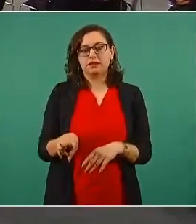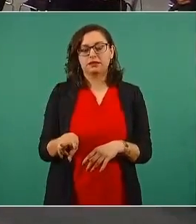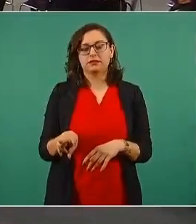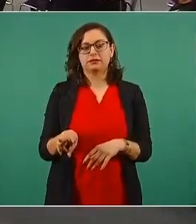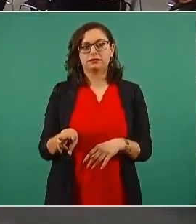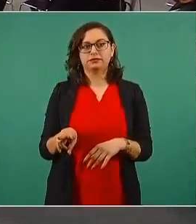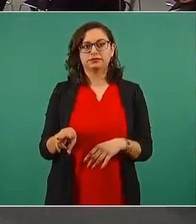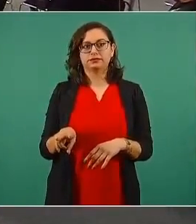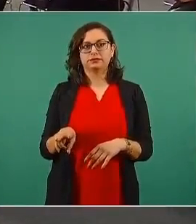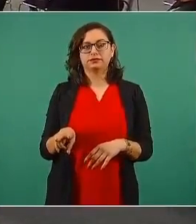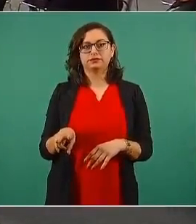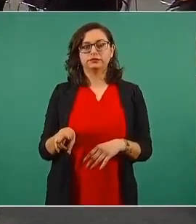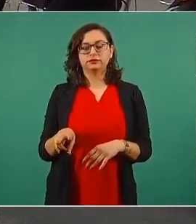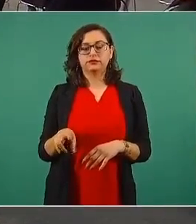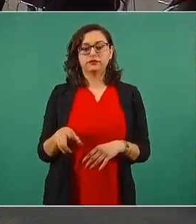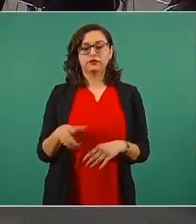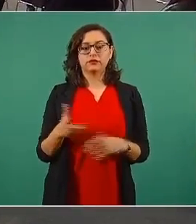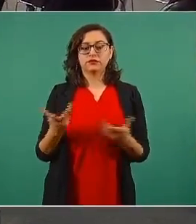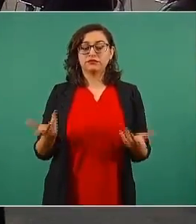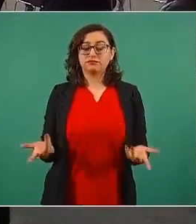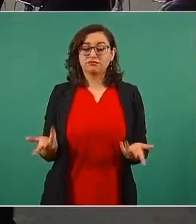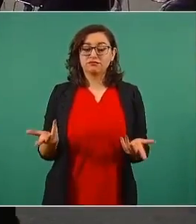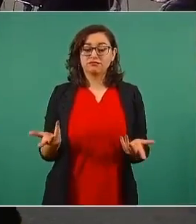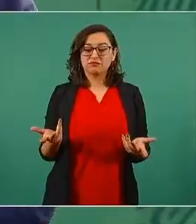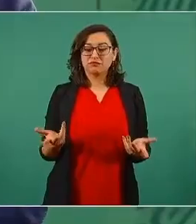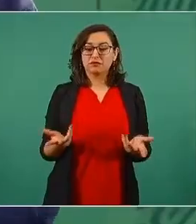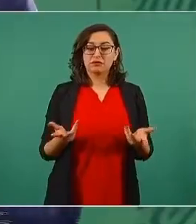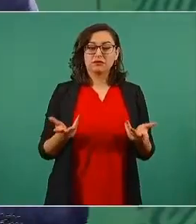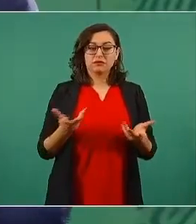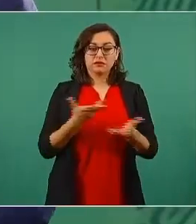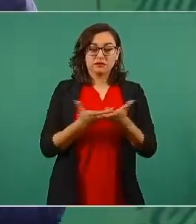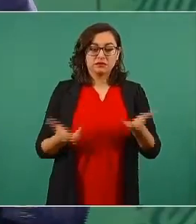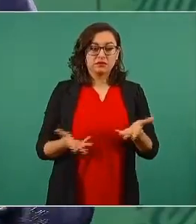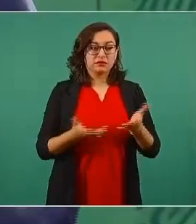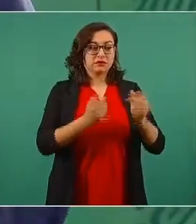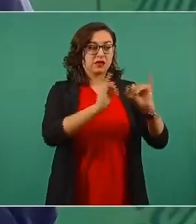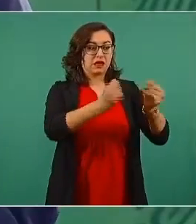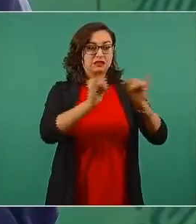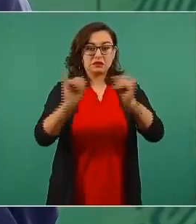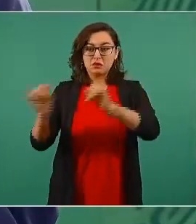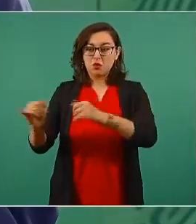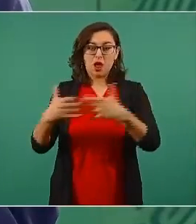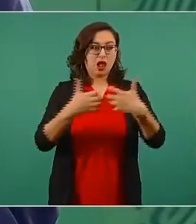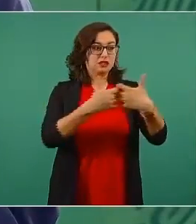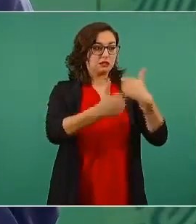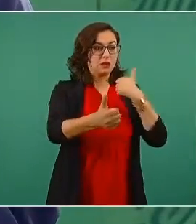No apostar a lo individual, a separarnos.